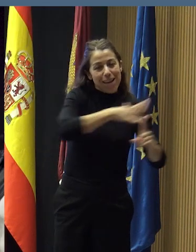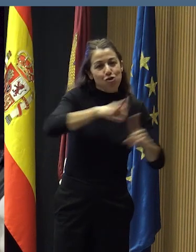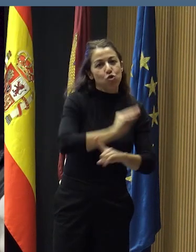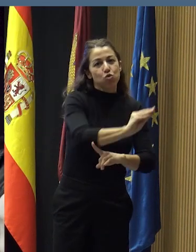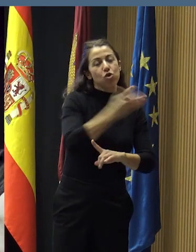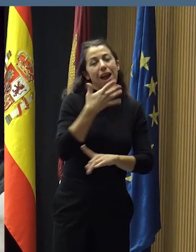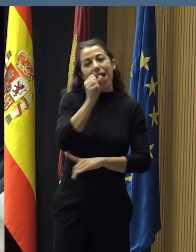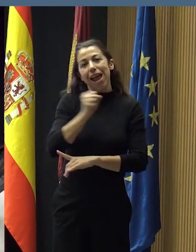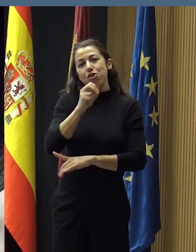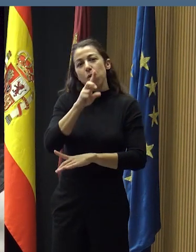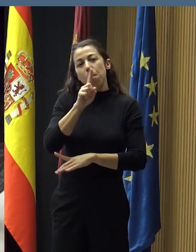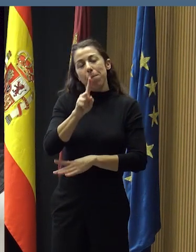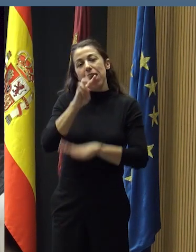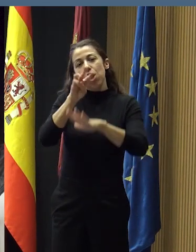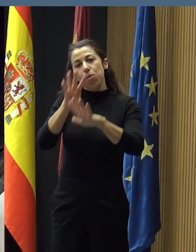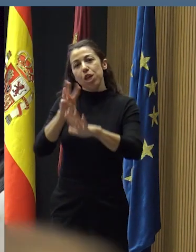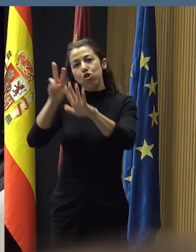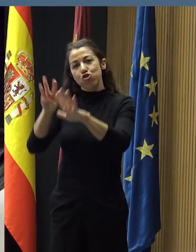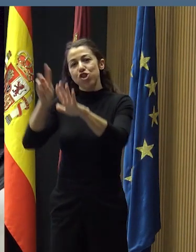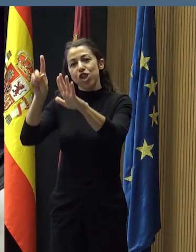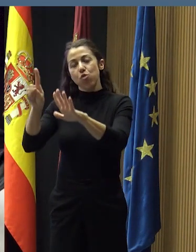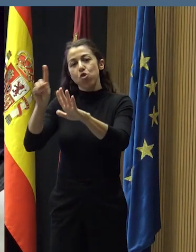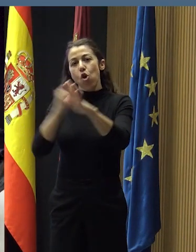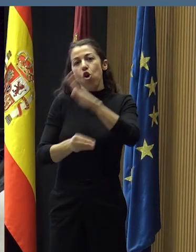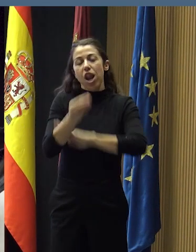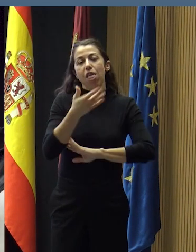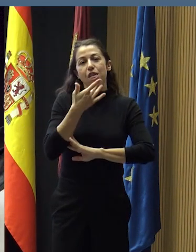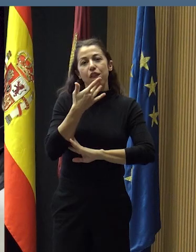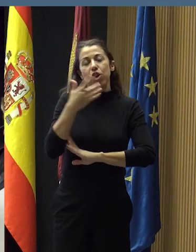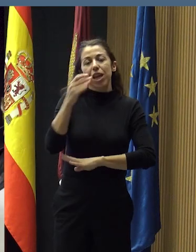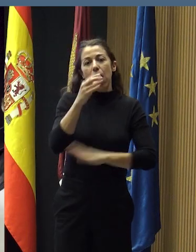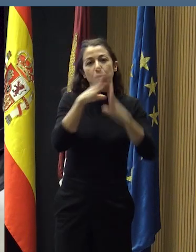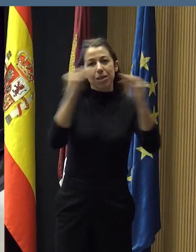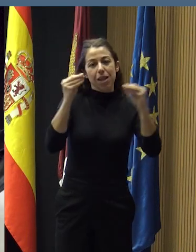en 1981, estudió biología en la Universidad de Alicante